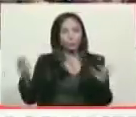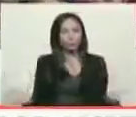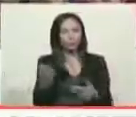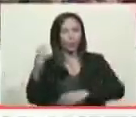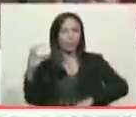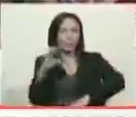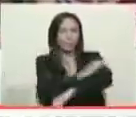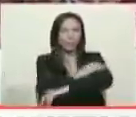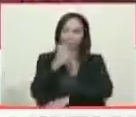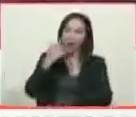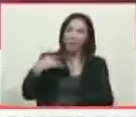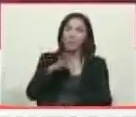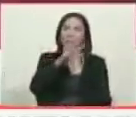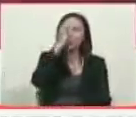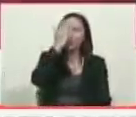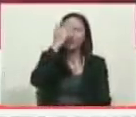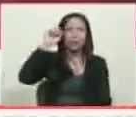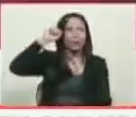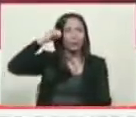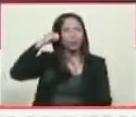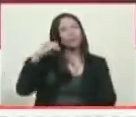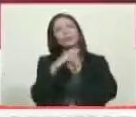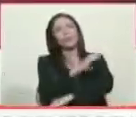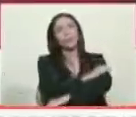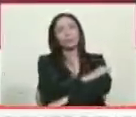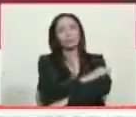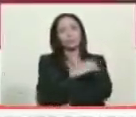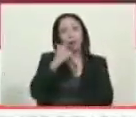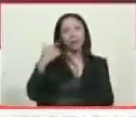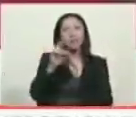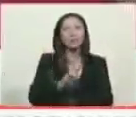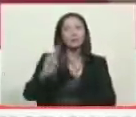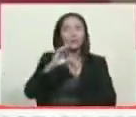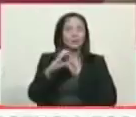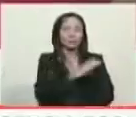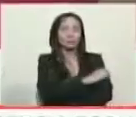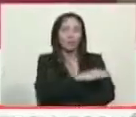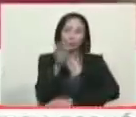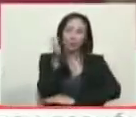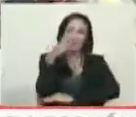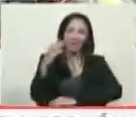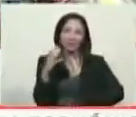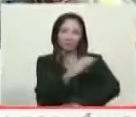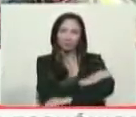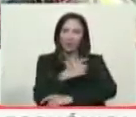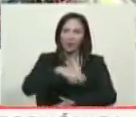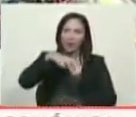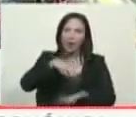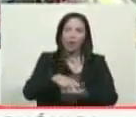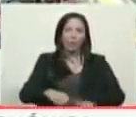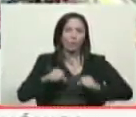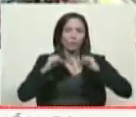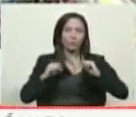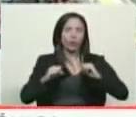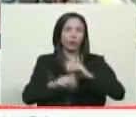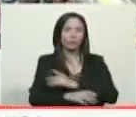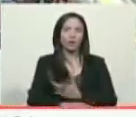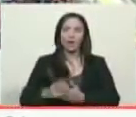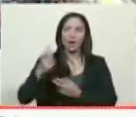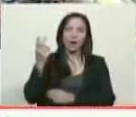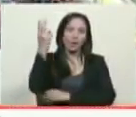del 4 de febrero. A rescatar el brazalete de la patria para estar rodilla en tierra, fusil al